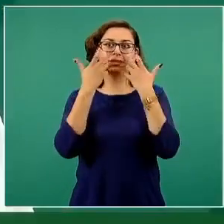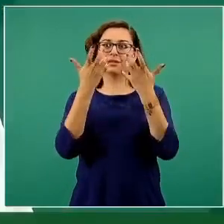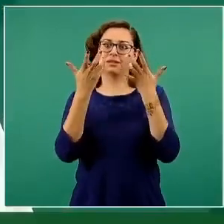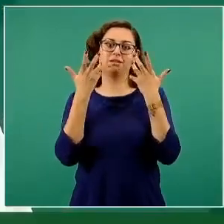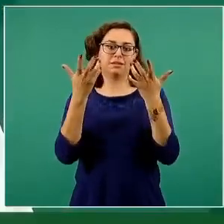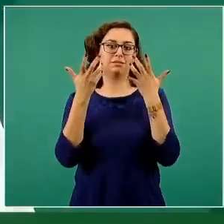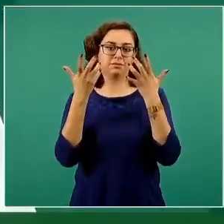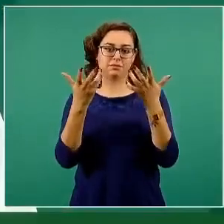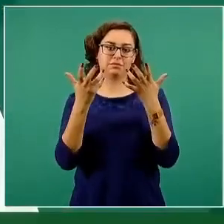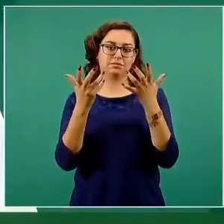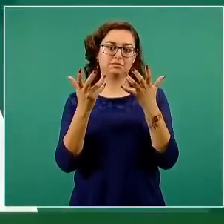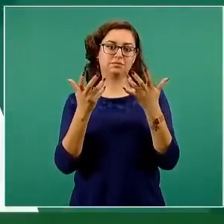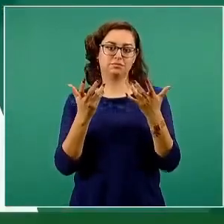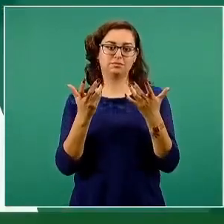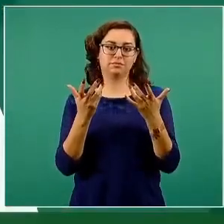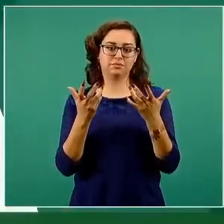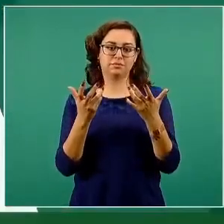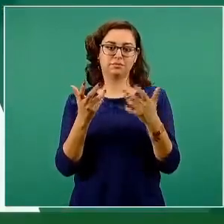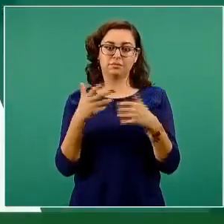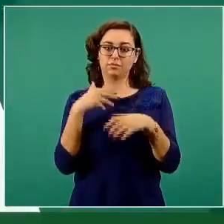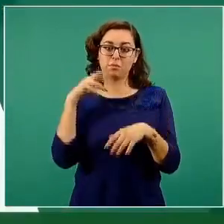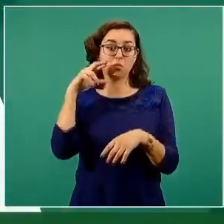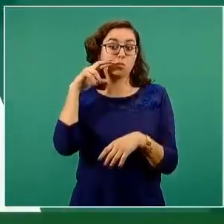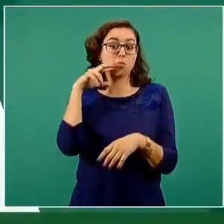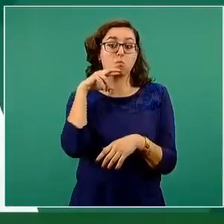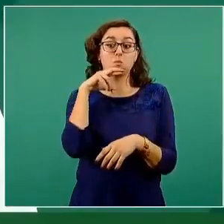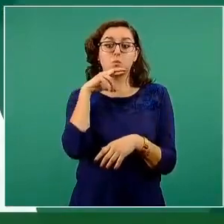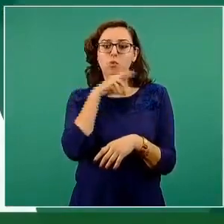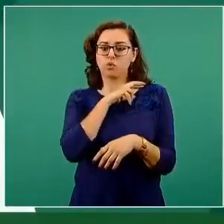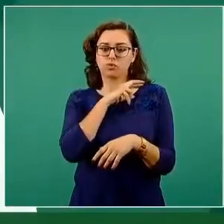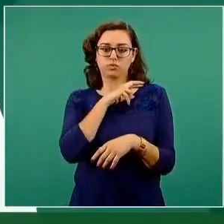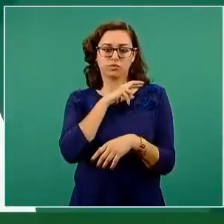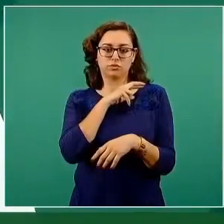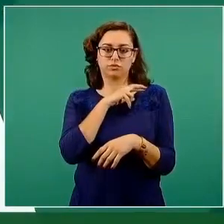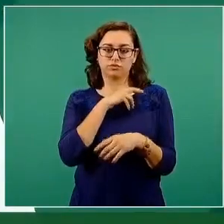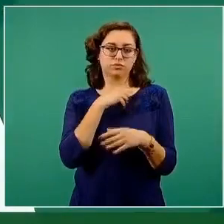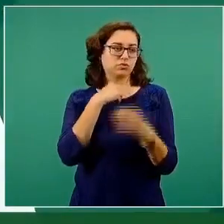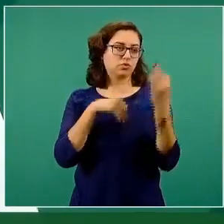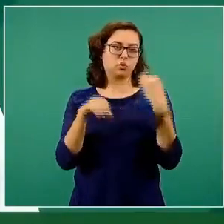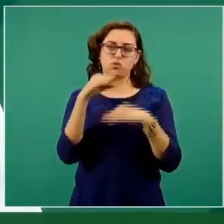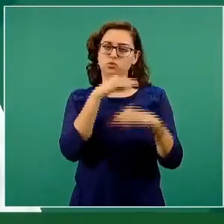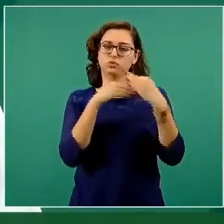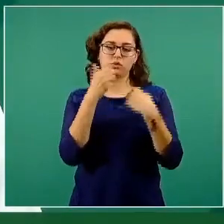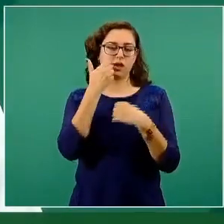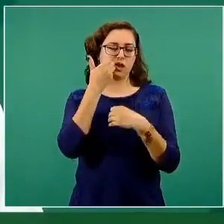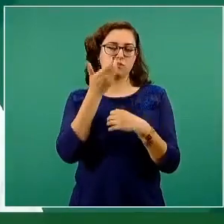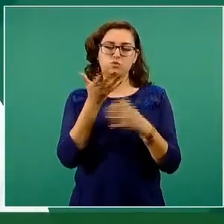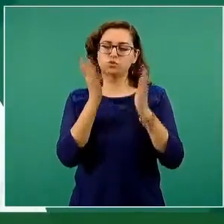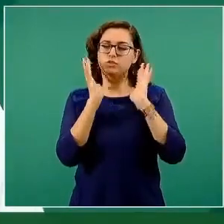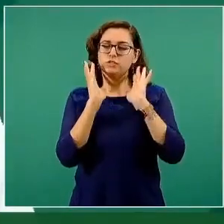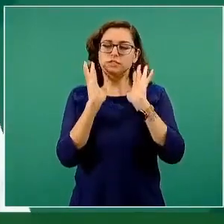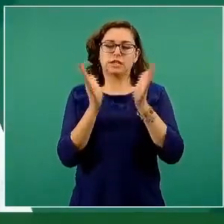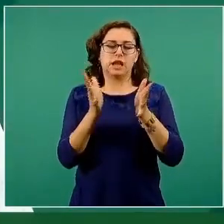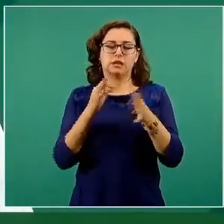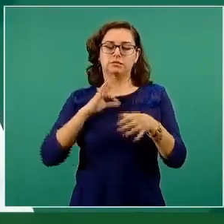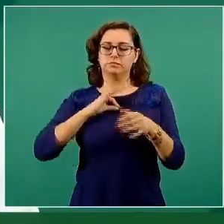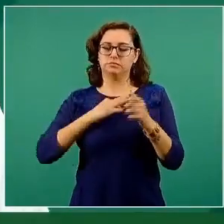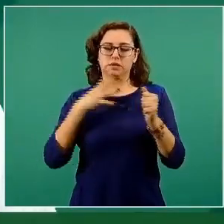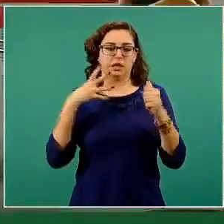personas, que es que lo más pronto posible desaparezca esta epidemia. Todos quisiéramos ver ese